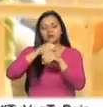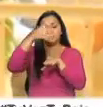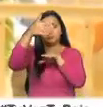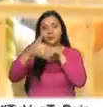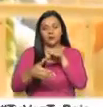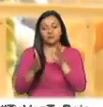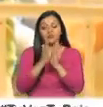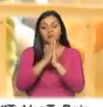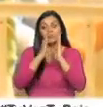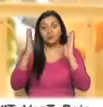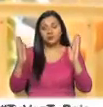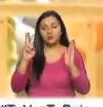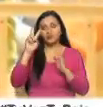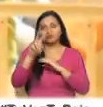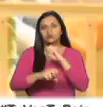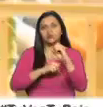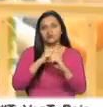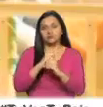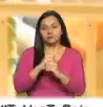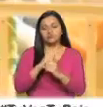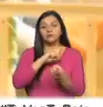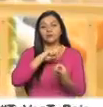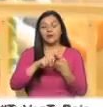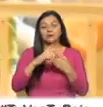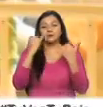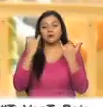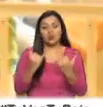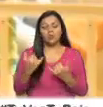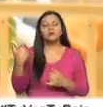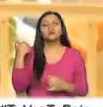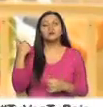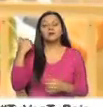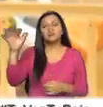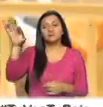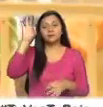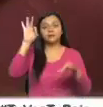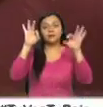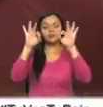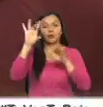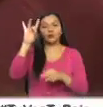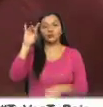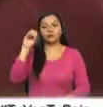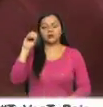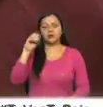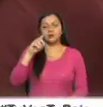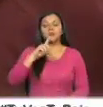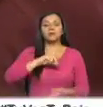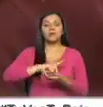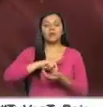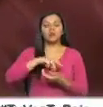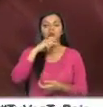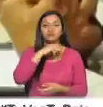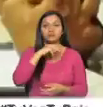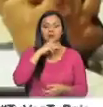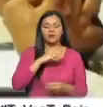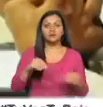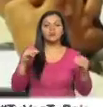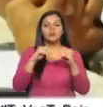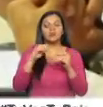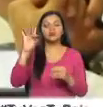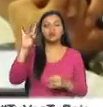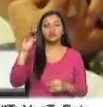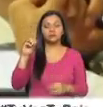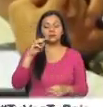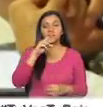de gracia de hasta 2 años. Al momento, se tienen identificados 80 médicos en Manta y 80 médicos en Puerto